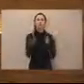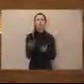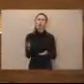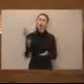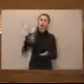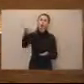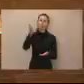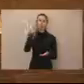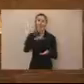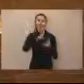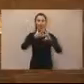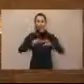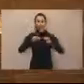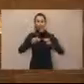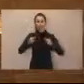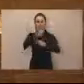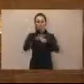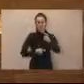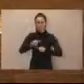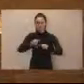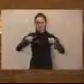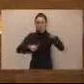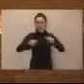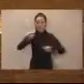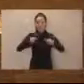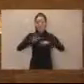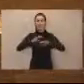las posibles disfunciones que se puedan ofrecer a la hora de